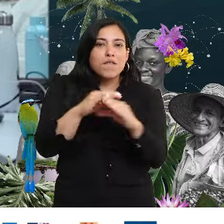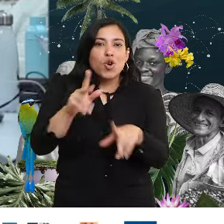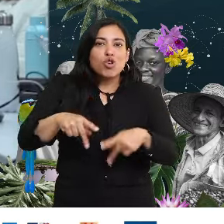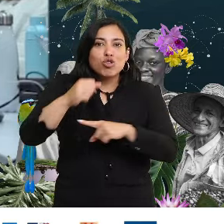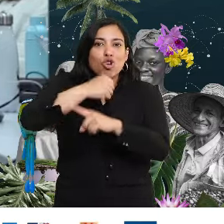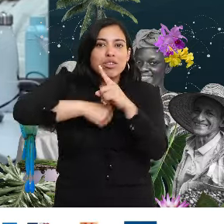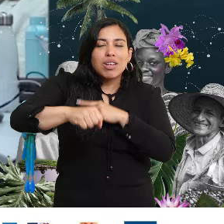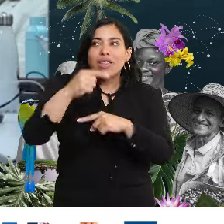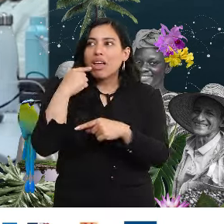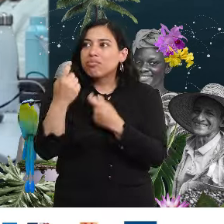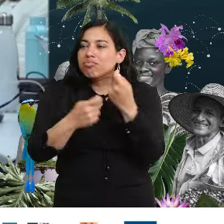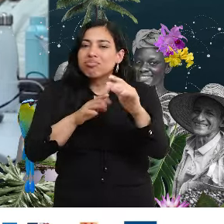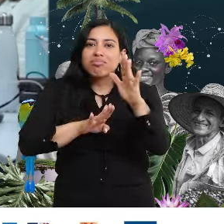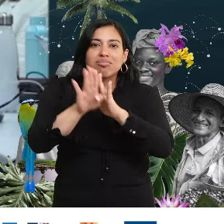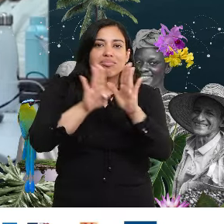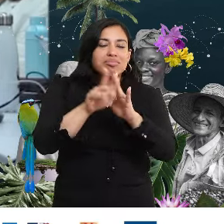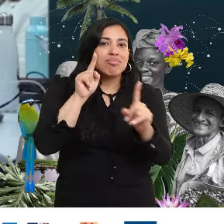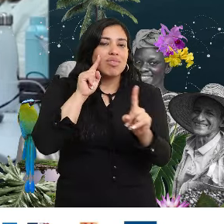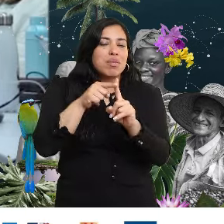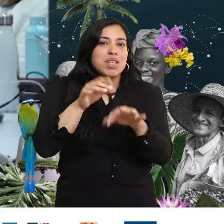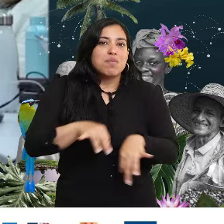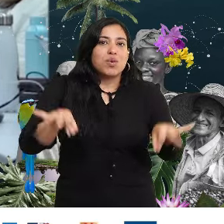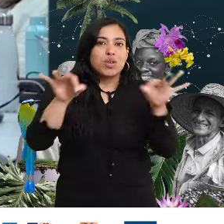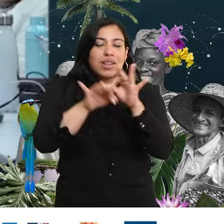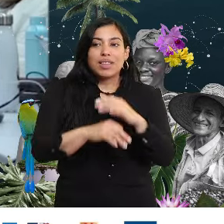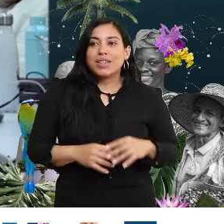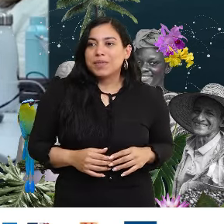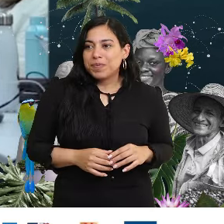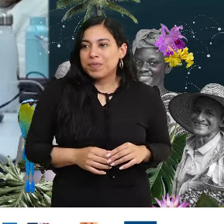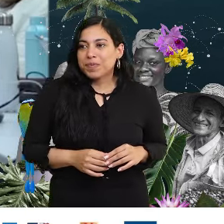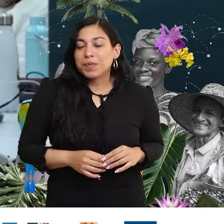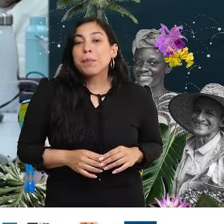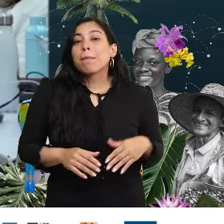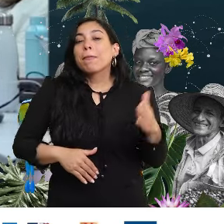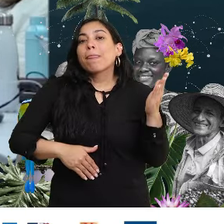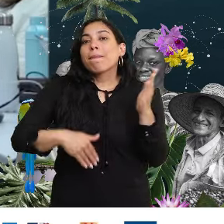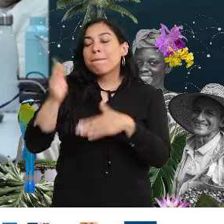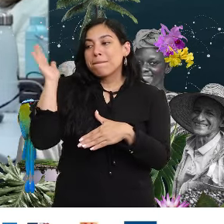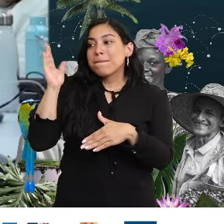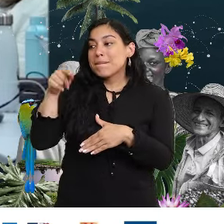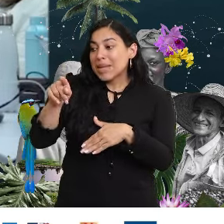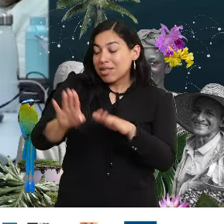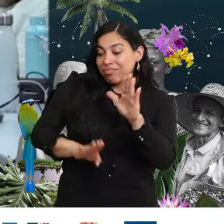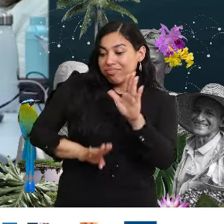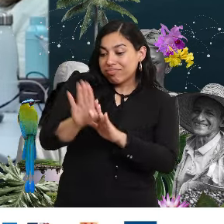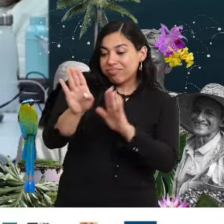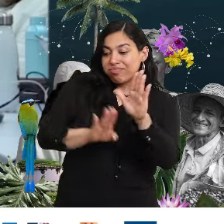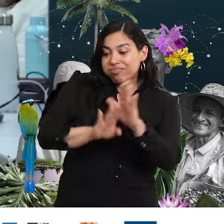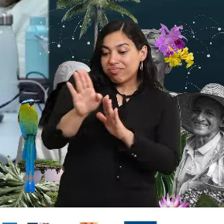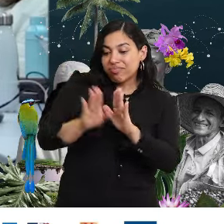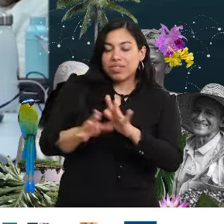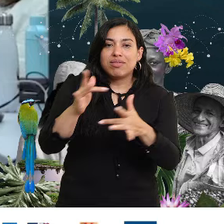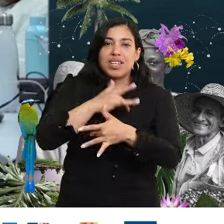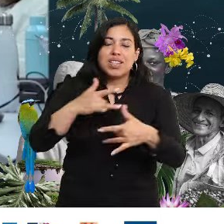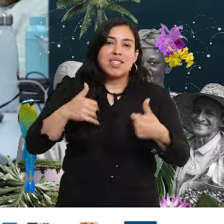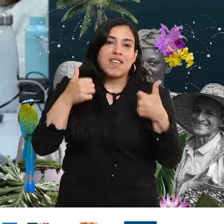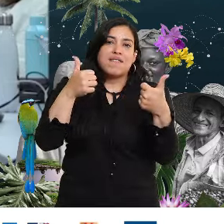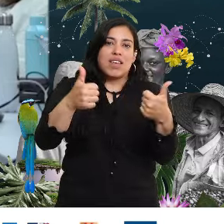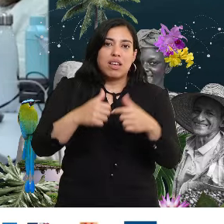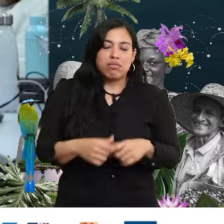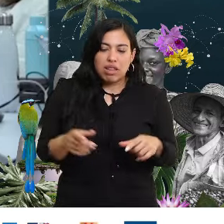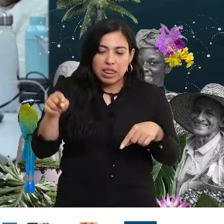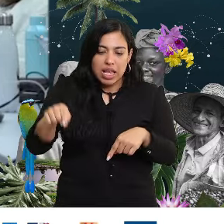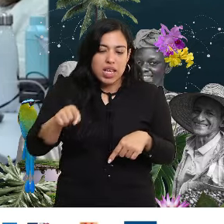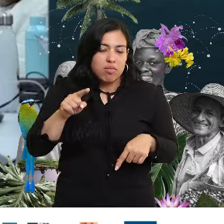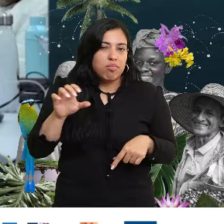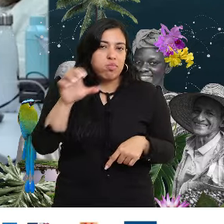el crecimiento económico como objetivo fundamental. Y a partir de ahí, de ese crecimiento económico, va a venir el bienestar. Y acá se